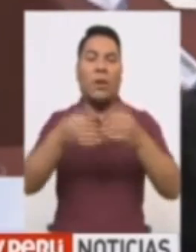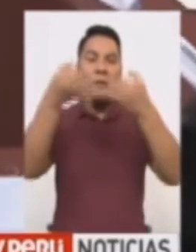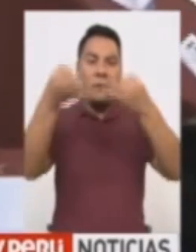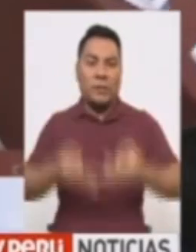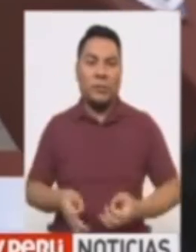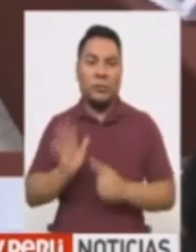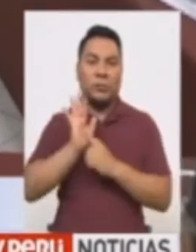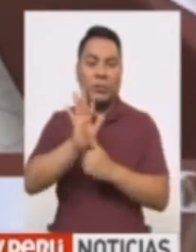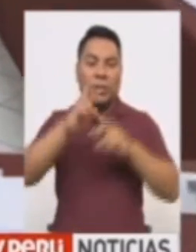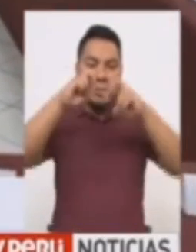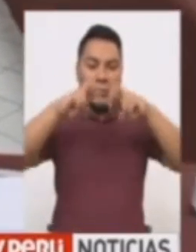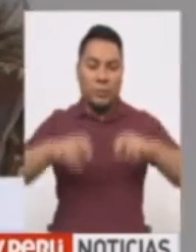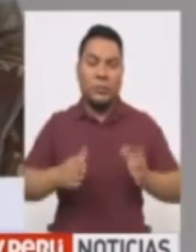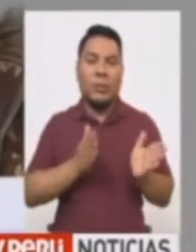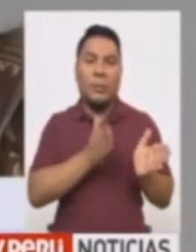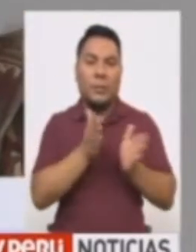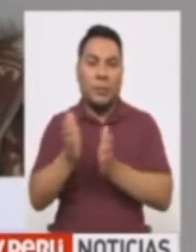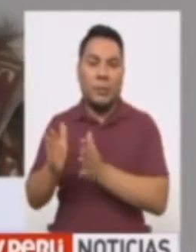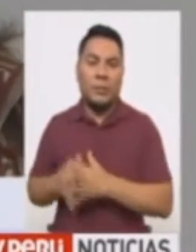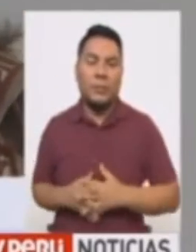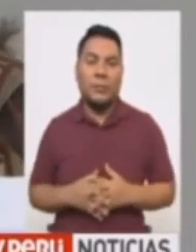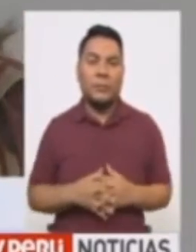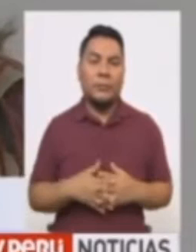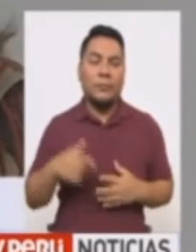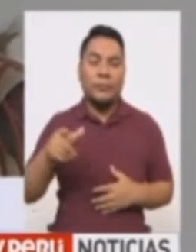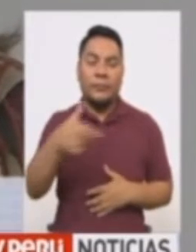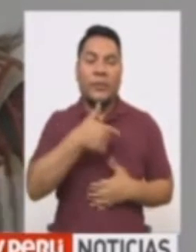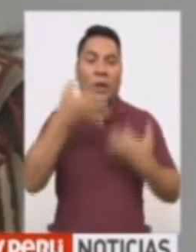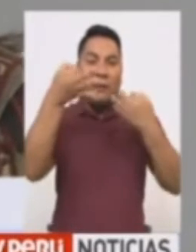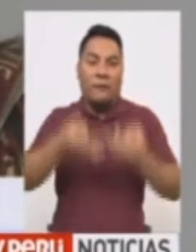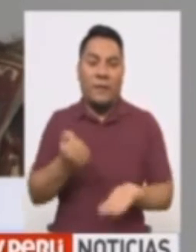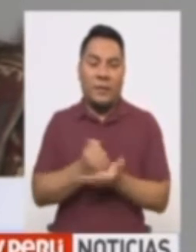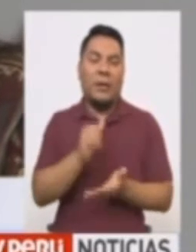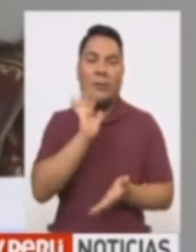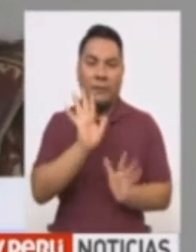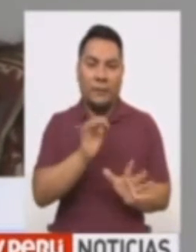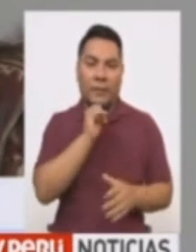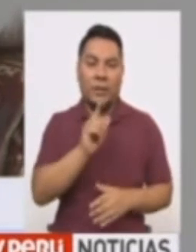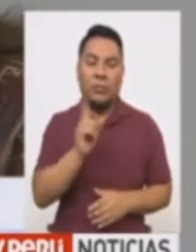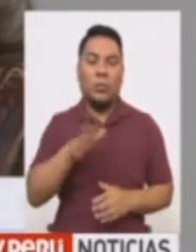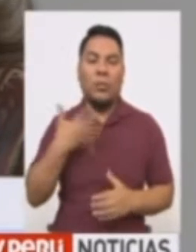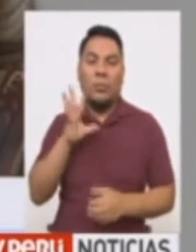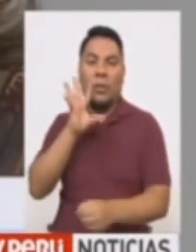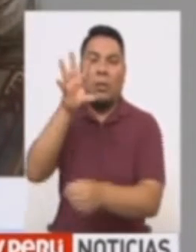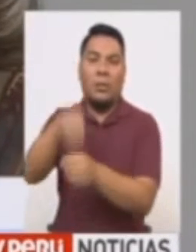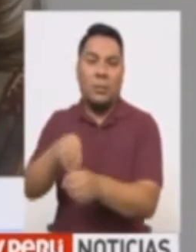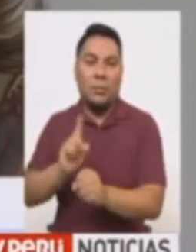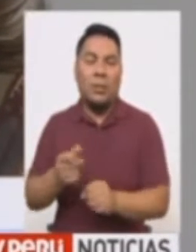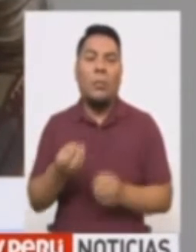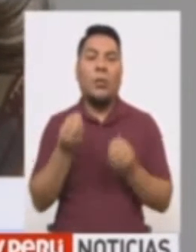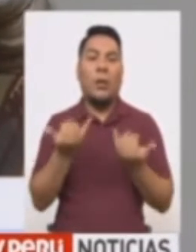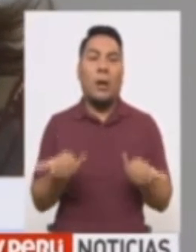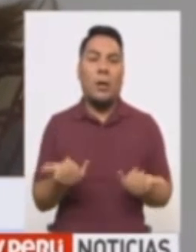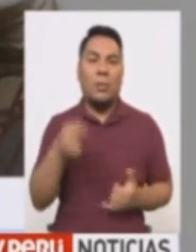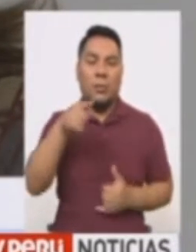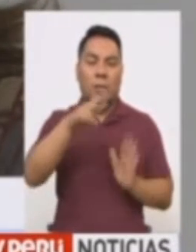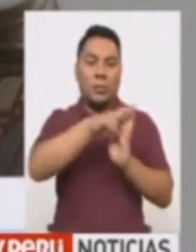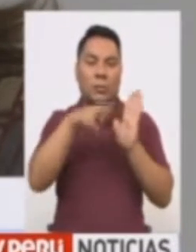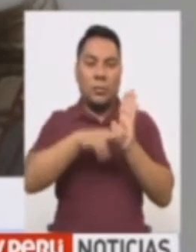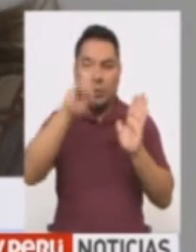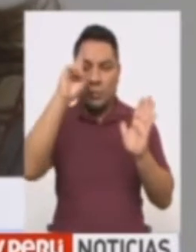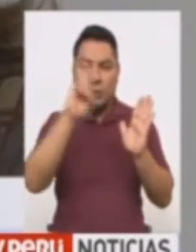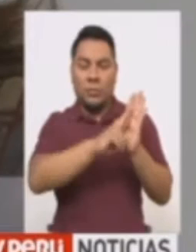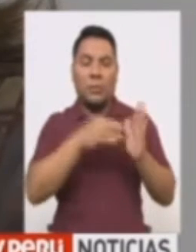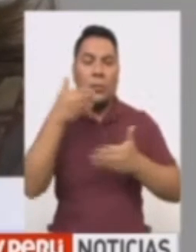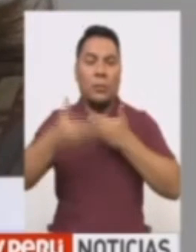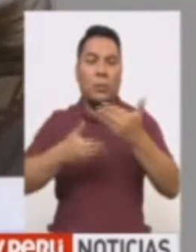de investigación preparatoria. Nosotros de oficio no podemos intervenir porque ahora nos regimos bajo la regla del Código